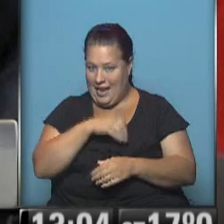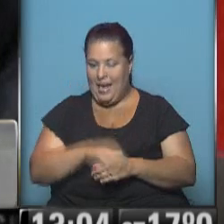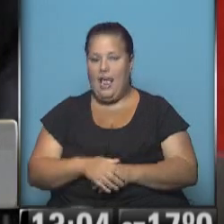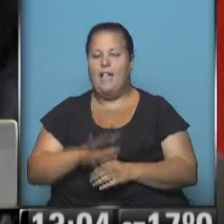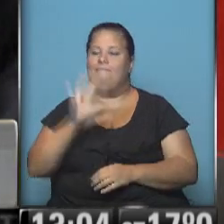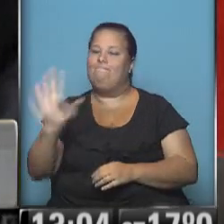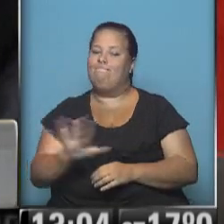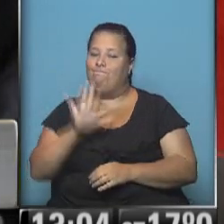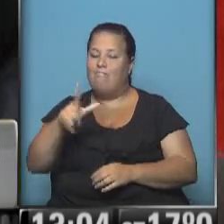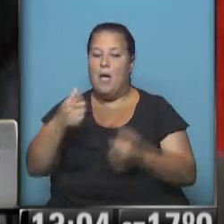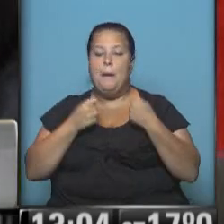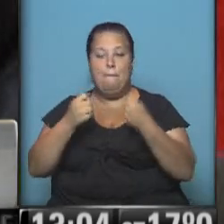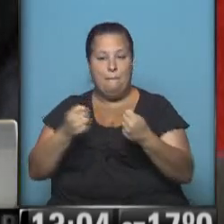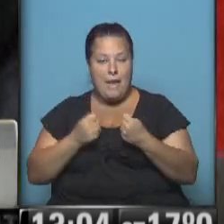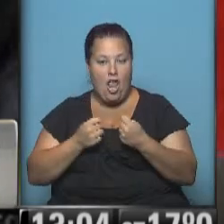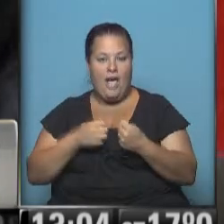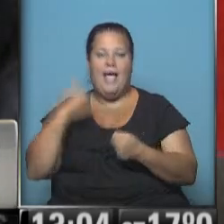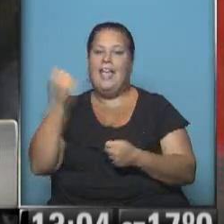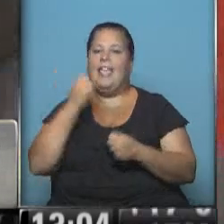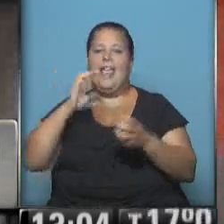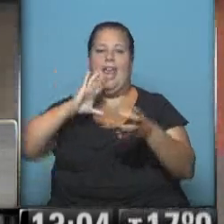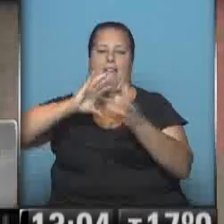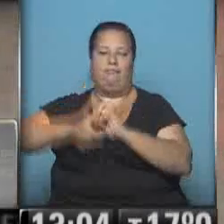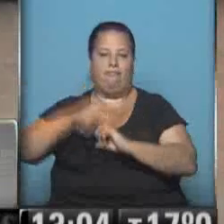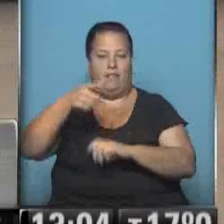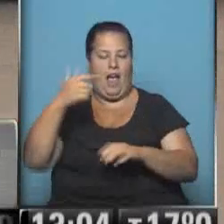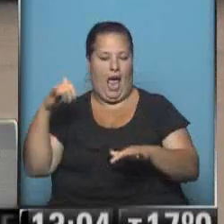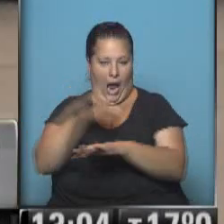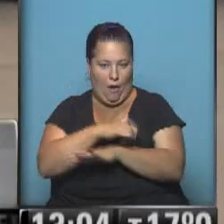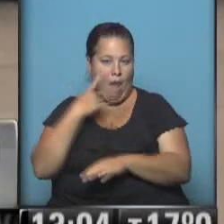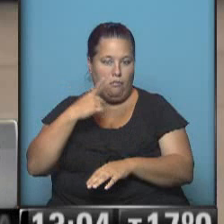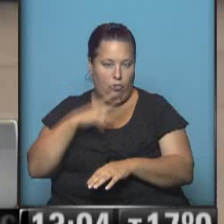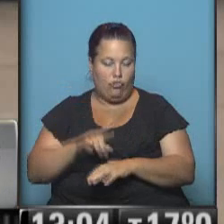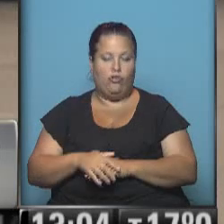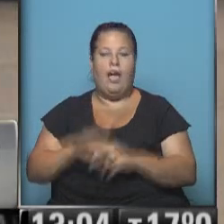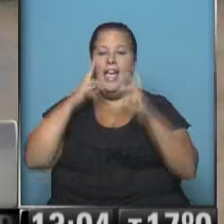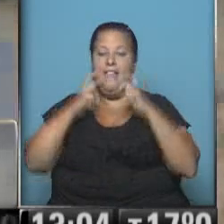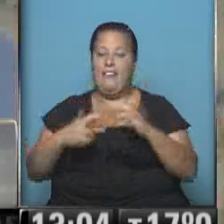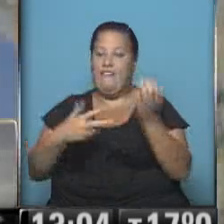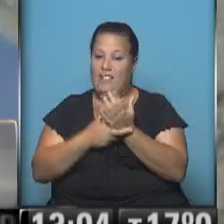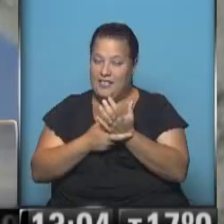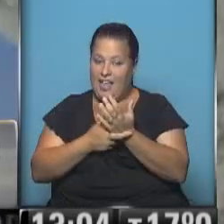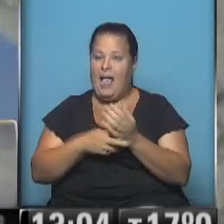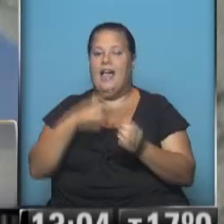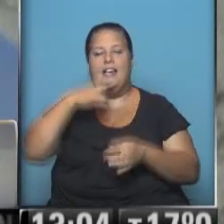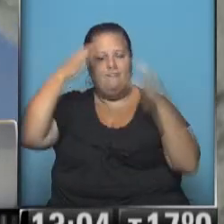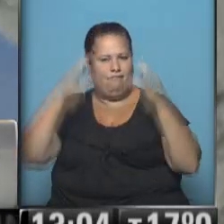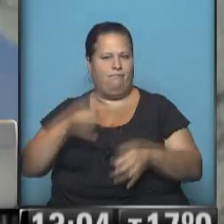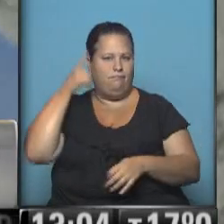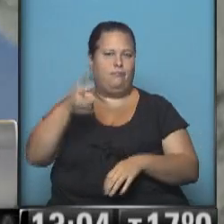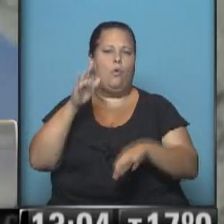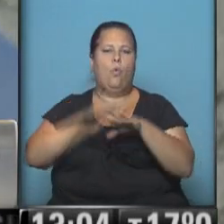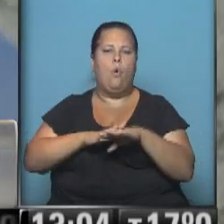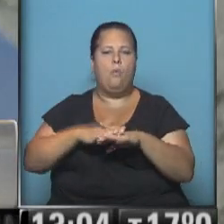se sospecha que el piloto quiso destruir este avión. La investigación de la Fiscalía apunta decididamente